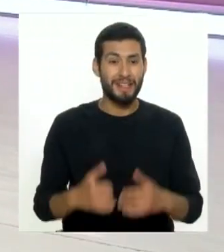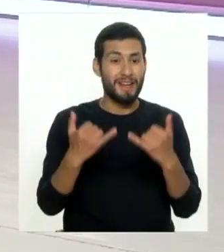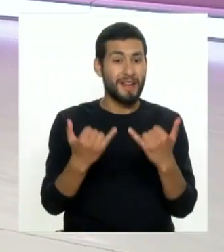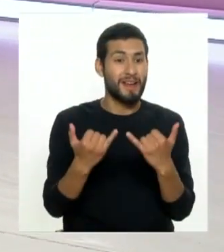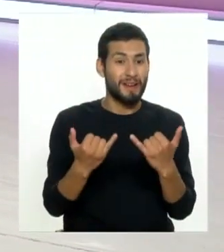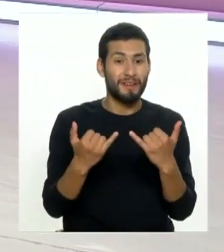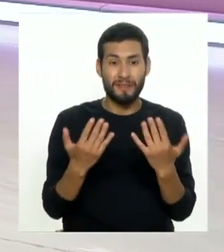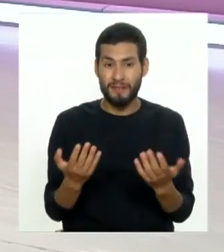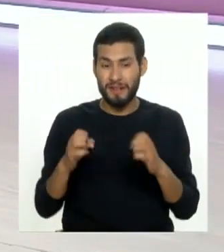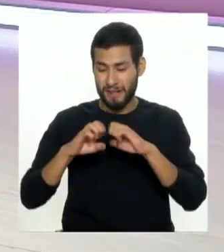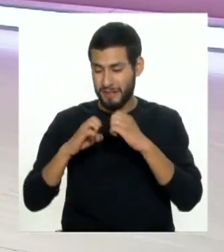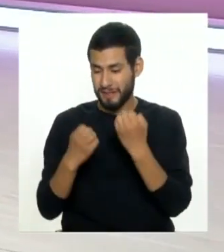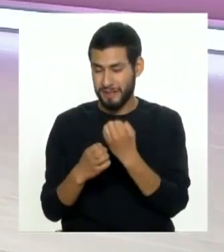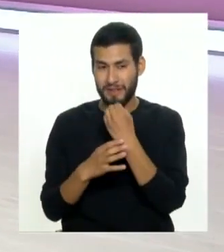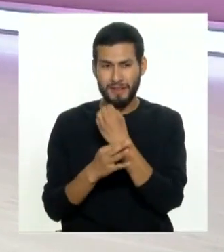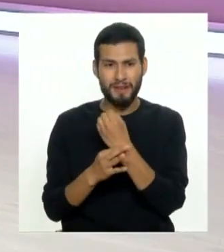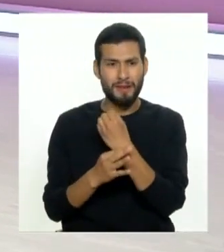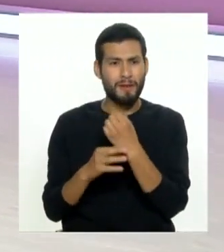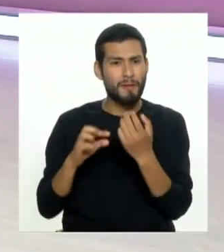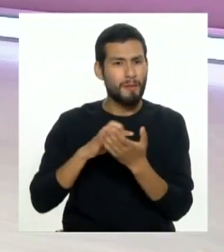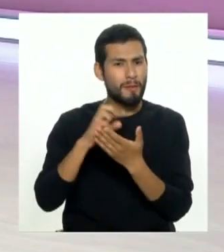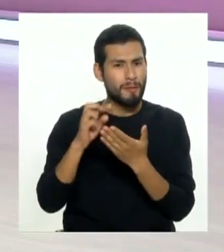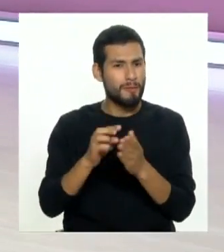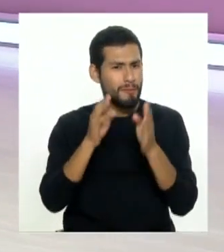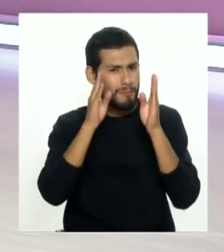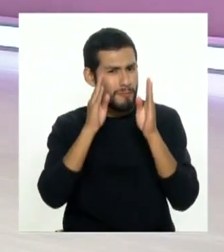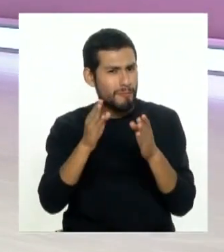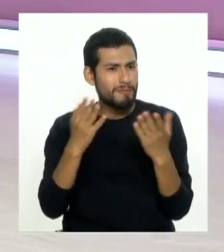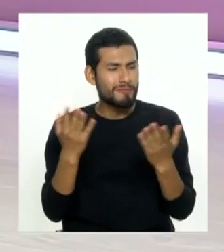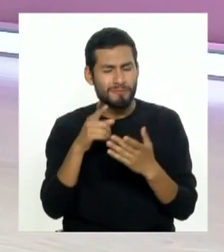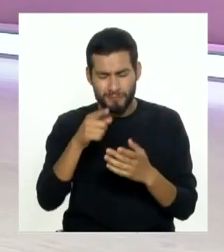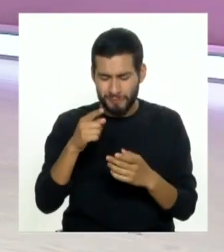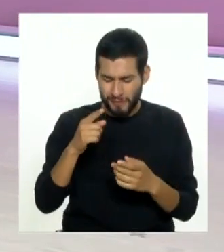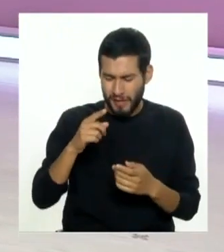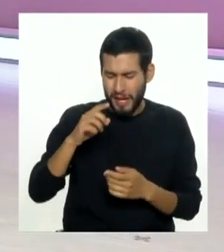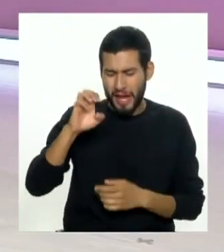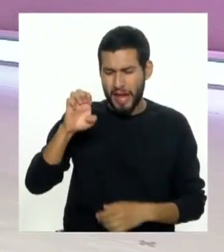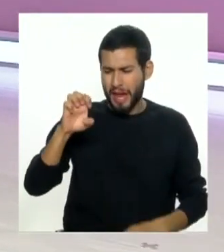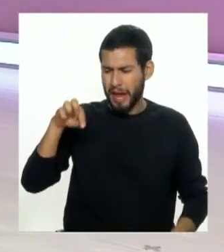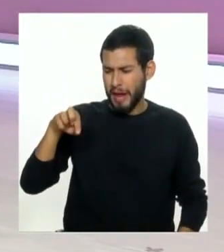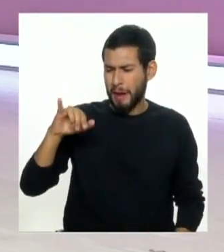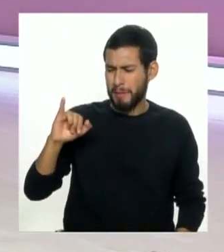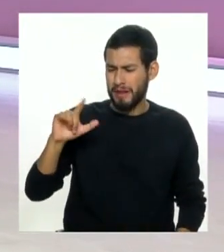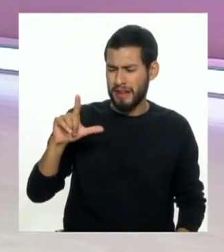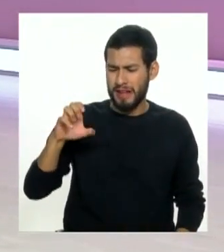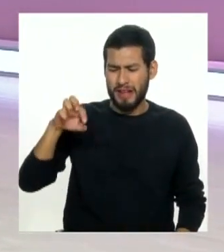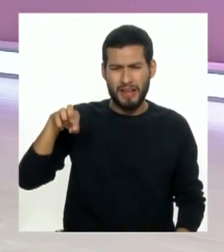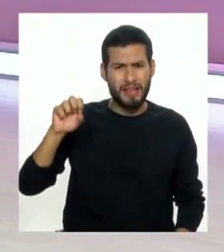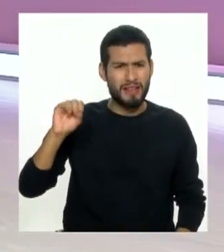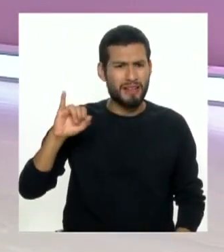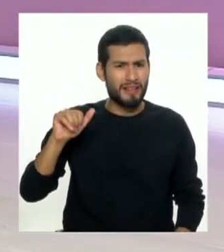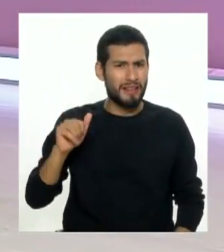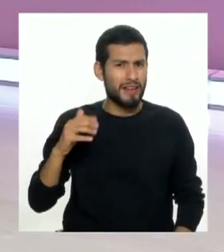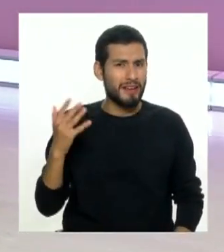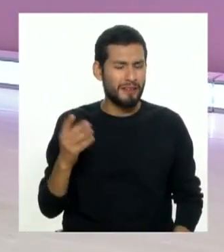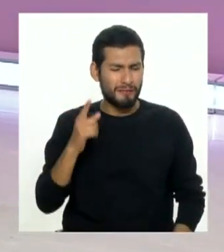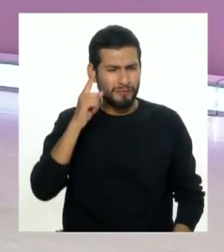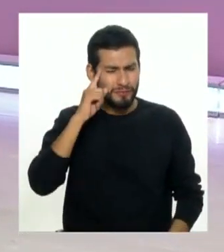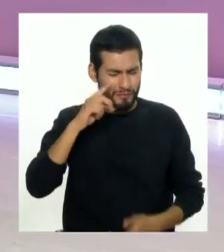Hoy Cuerpo Médico tiene un programa dedicado a la epilepsia, ¿no? A este trastorno crónico cerebral